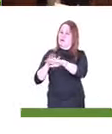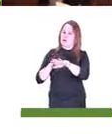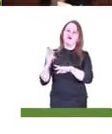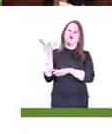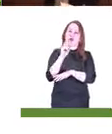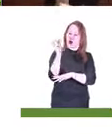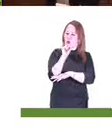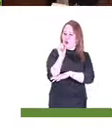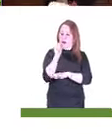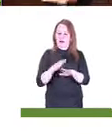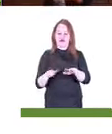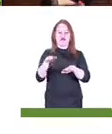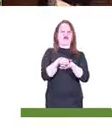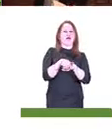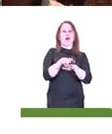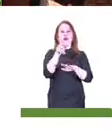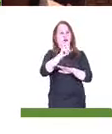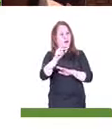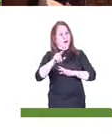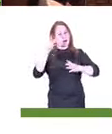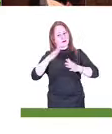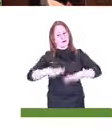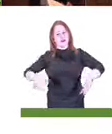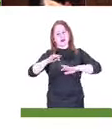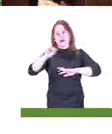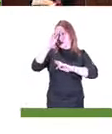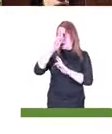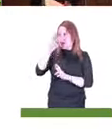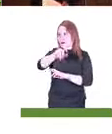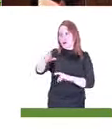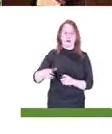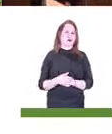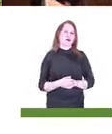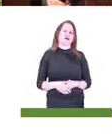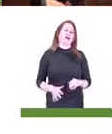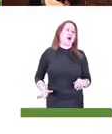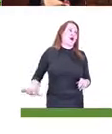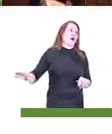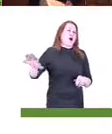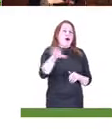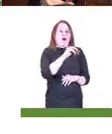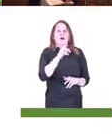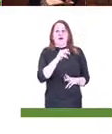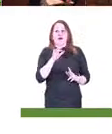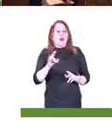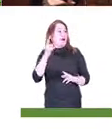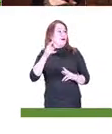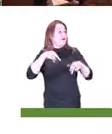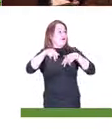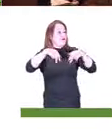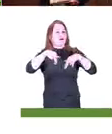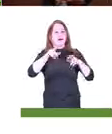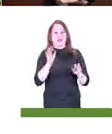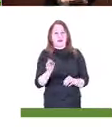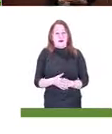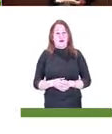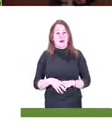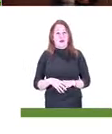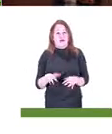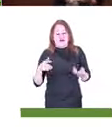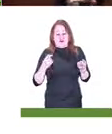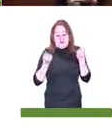sobre los andenes, a respetar el espacio de las otras personas. Absolutamente todos somos peatones en algún momento de nuestra vida. No entendemos